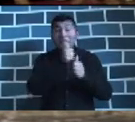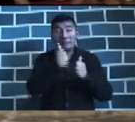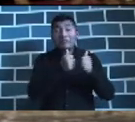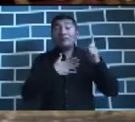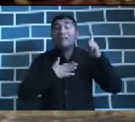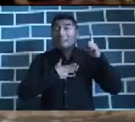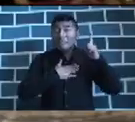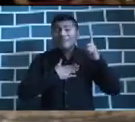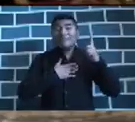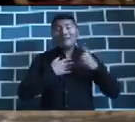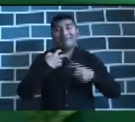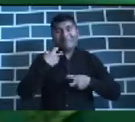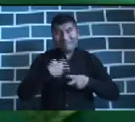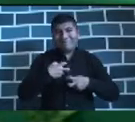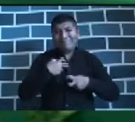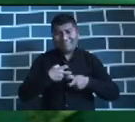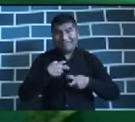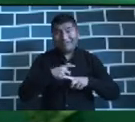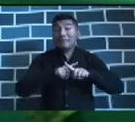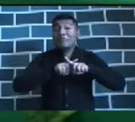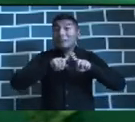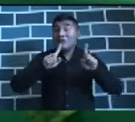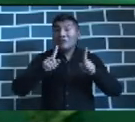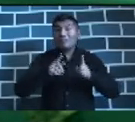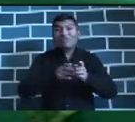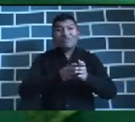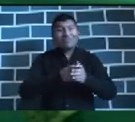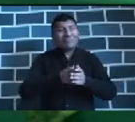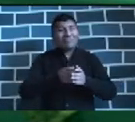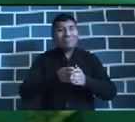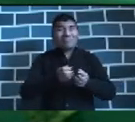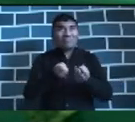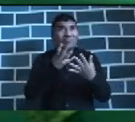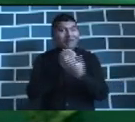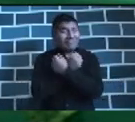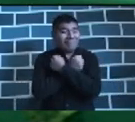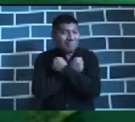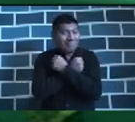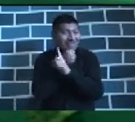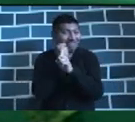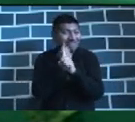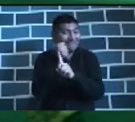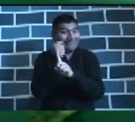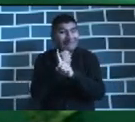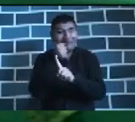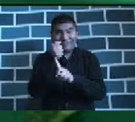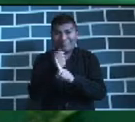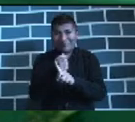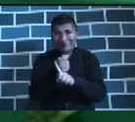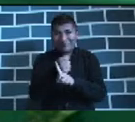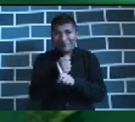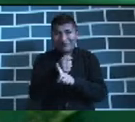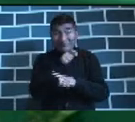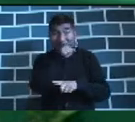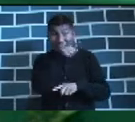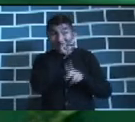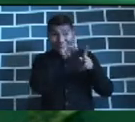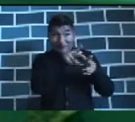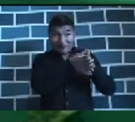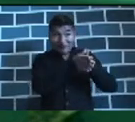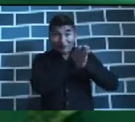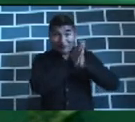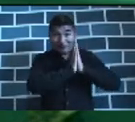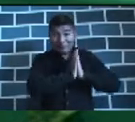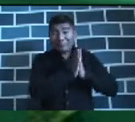difícil pero será apasionante a aquel que le pide